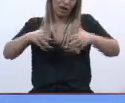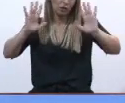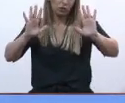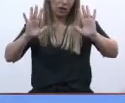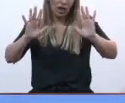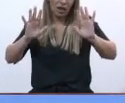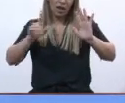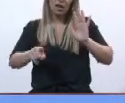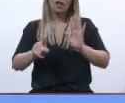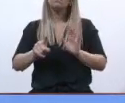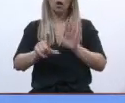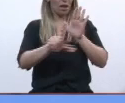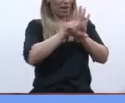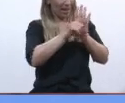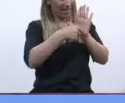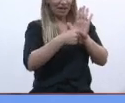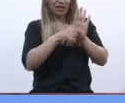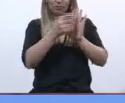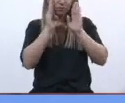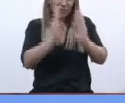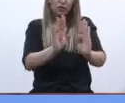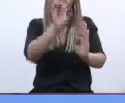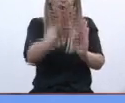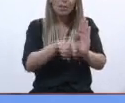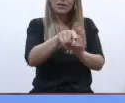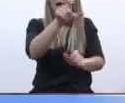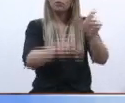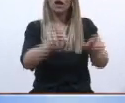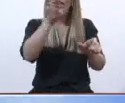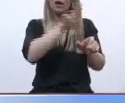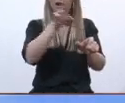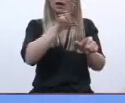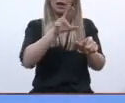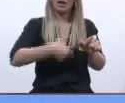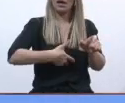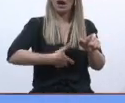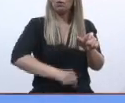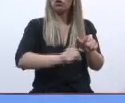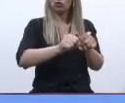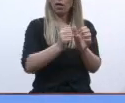atiende solamente a las del aborto clandestino. Y la ley